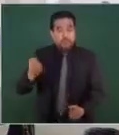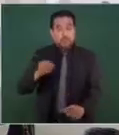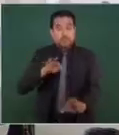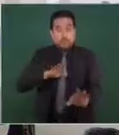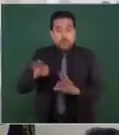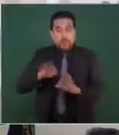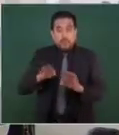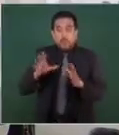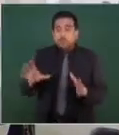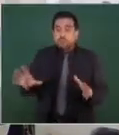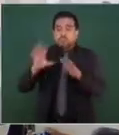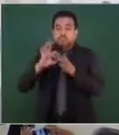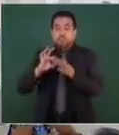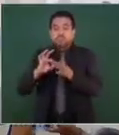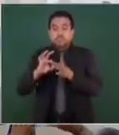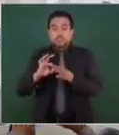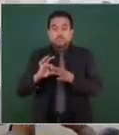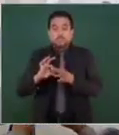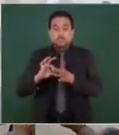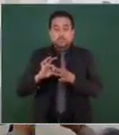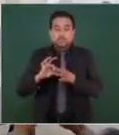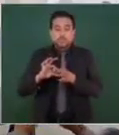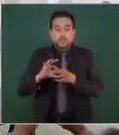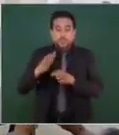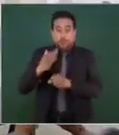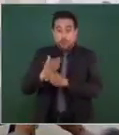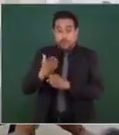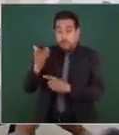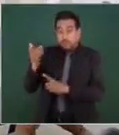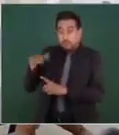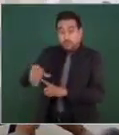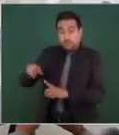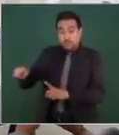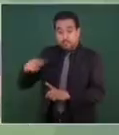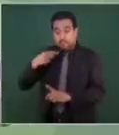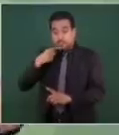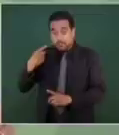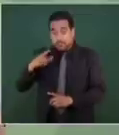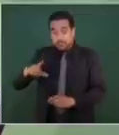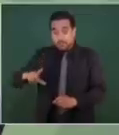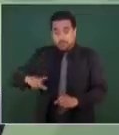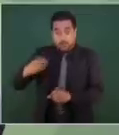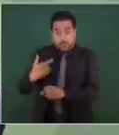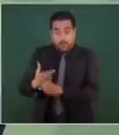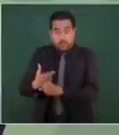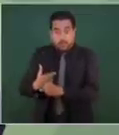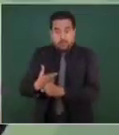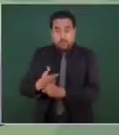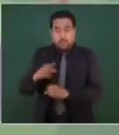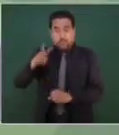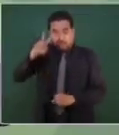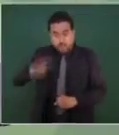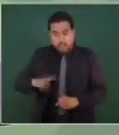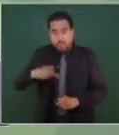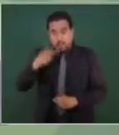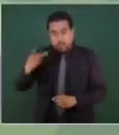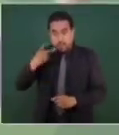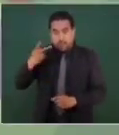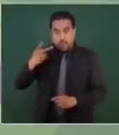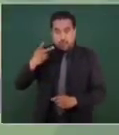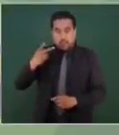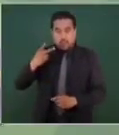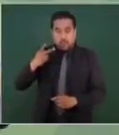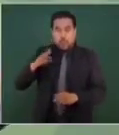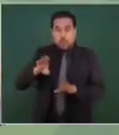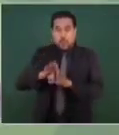conjunto. Lo que aquí señala el gobernador es cierto, la disminución de el